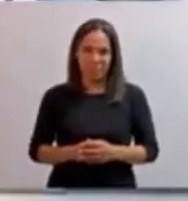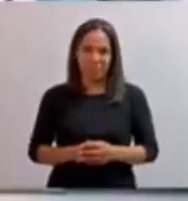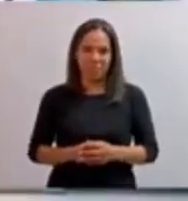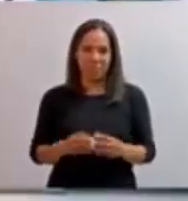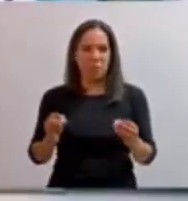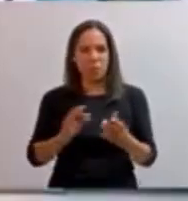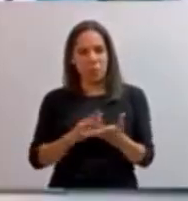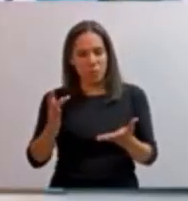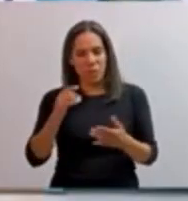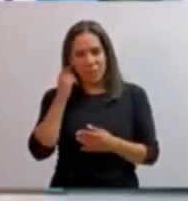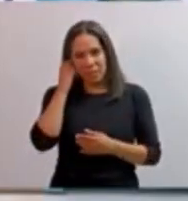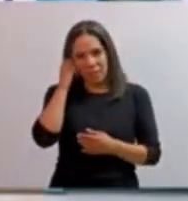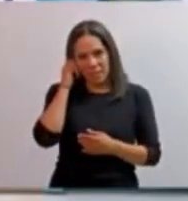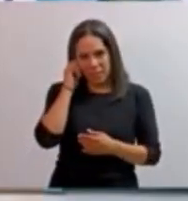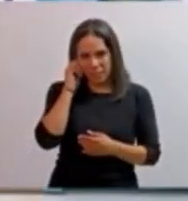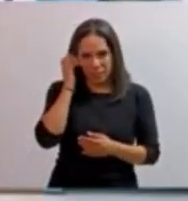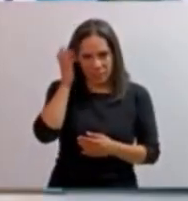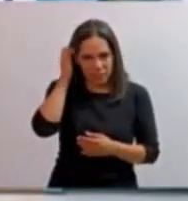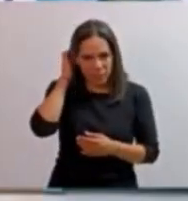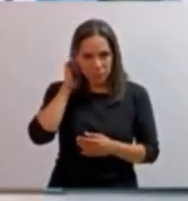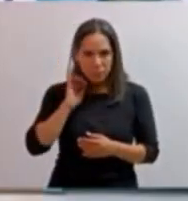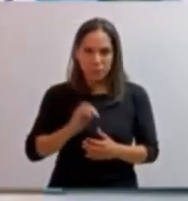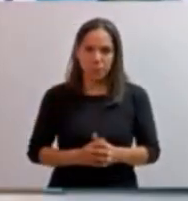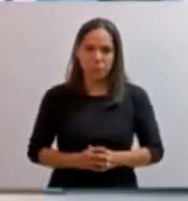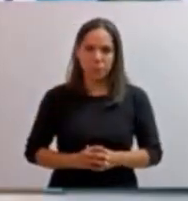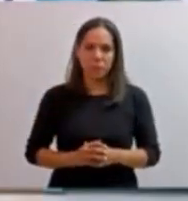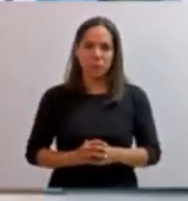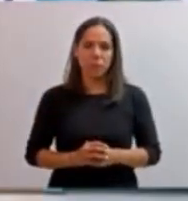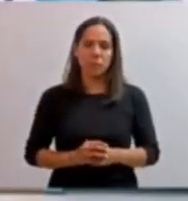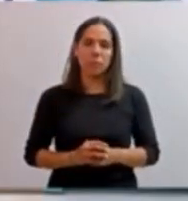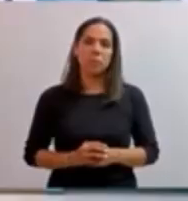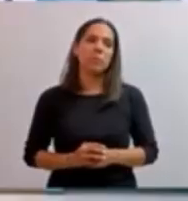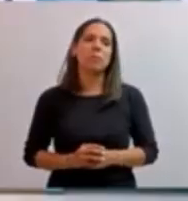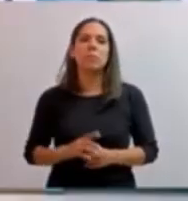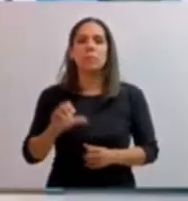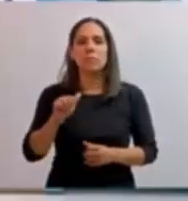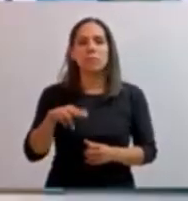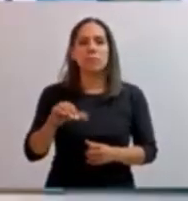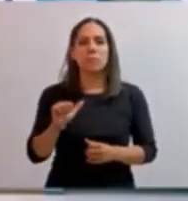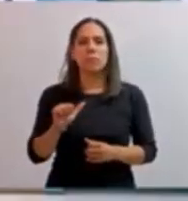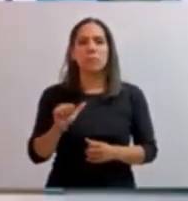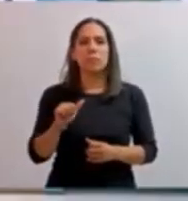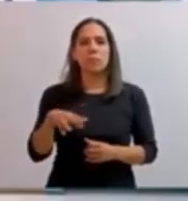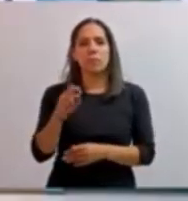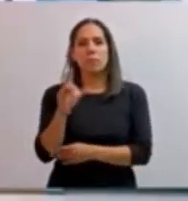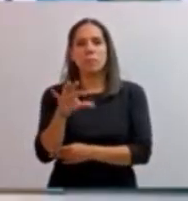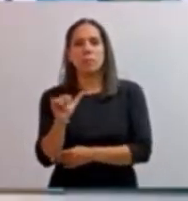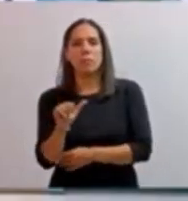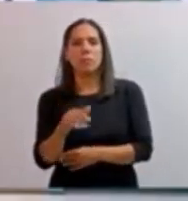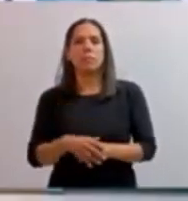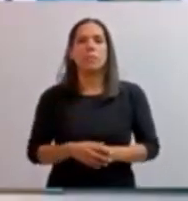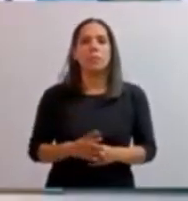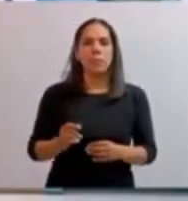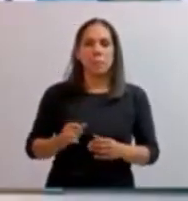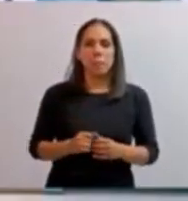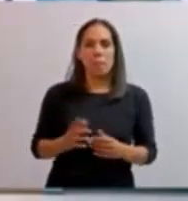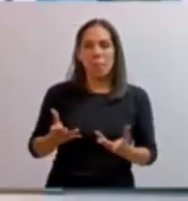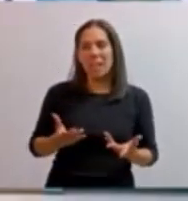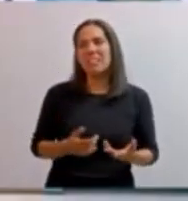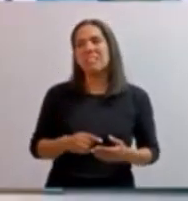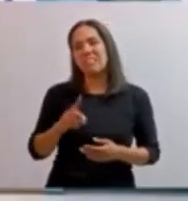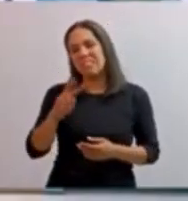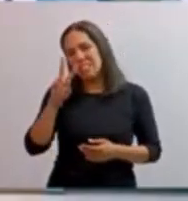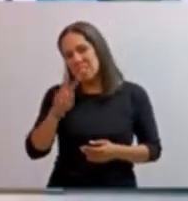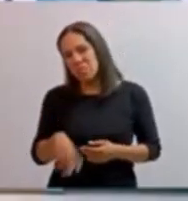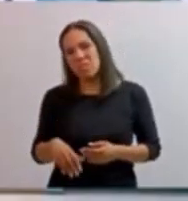maestra Isabel. Ahora retomo algunos comentarios que nos hacen de Ana María Carvajal Ocampo. Dice, desafortunadamente siempre